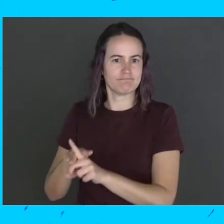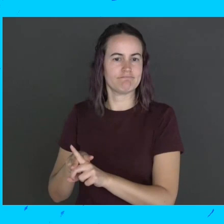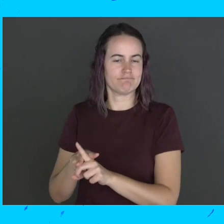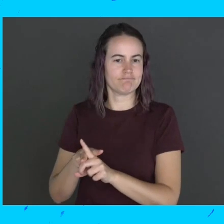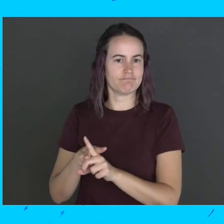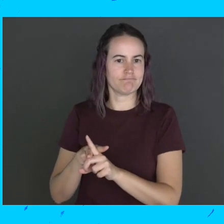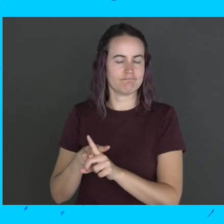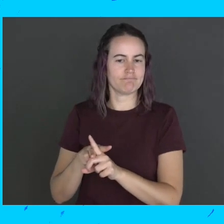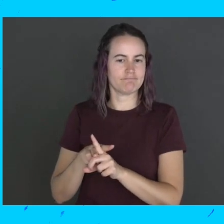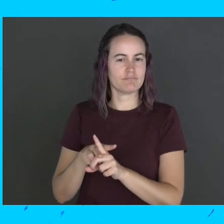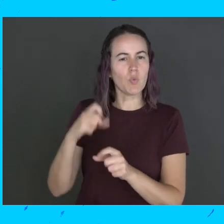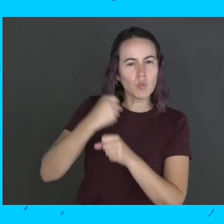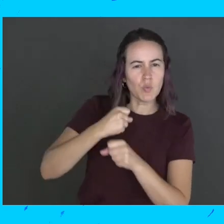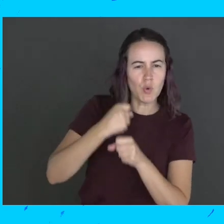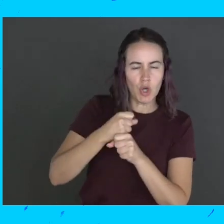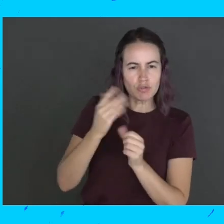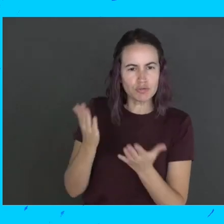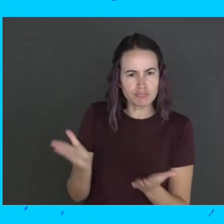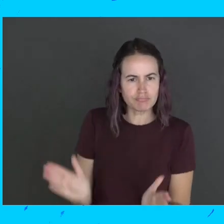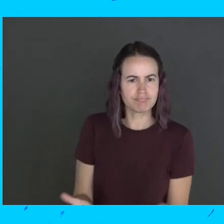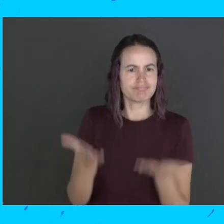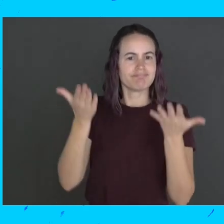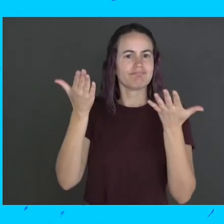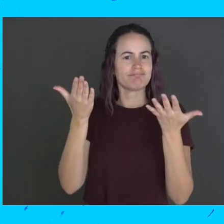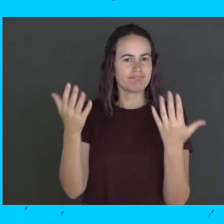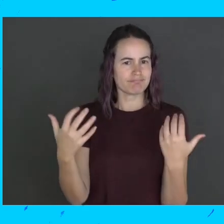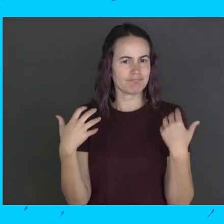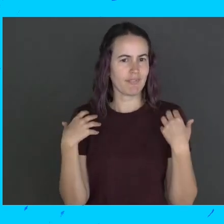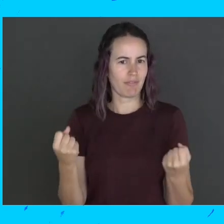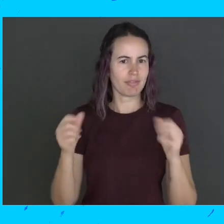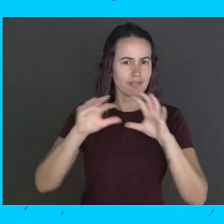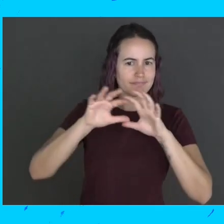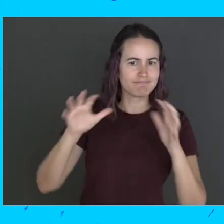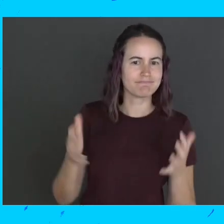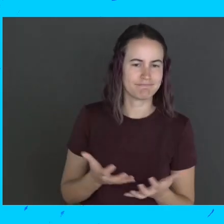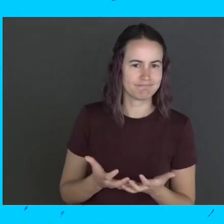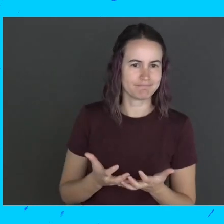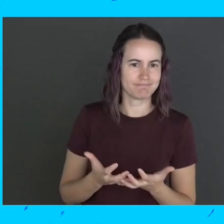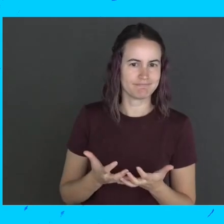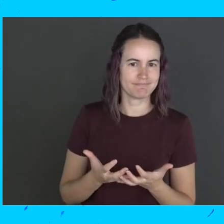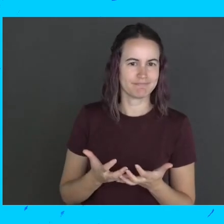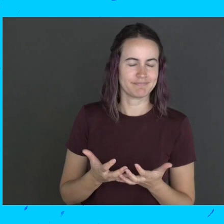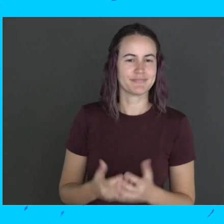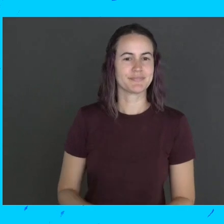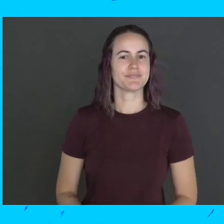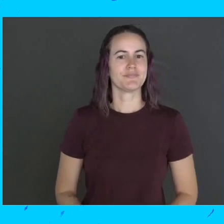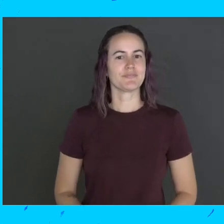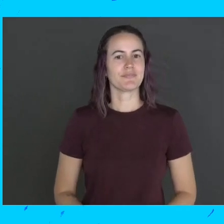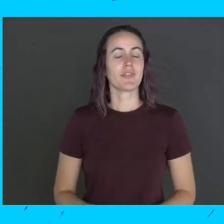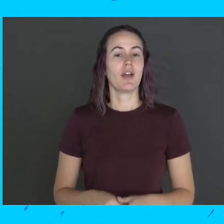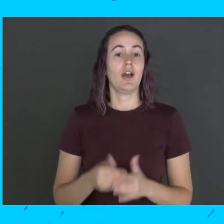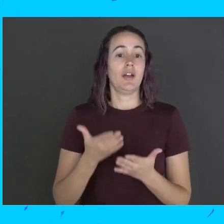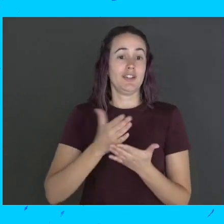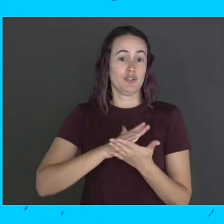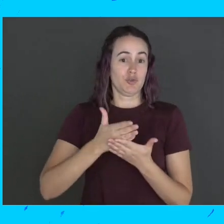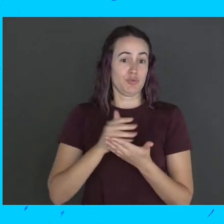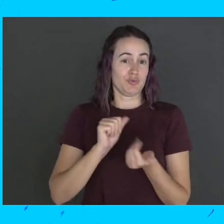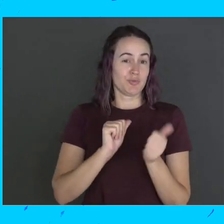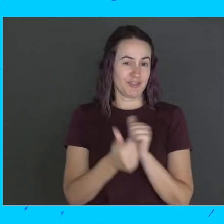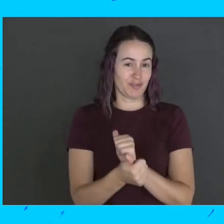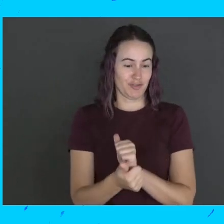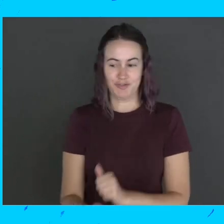bienestar de los jóvenes y el futuro. Y el país hace una inversión importante en los